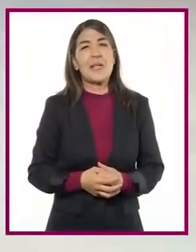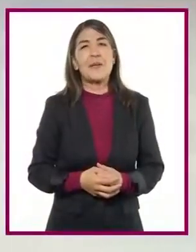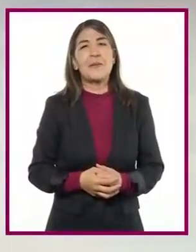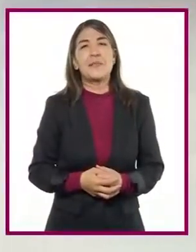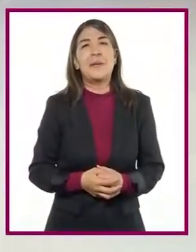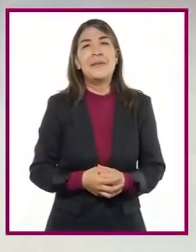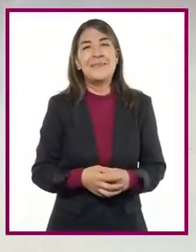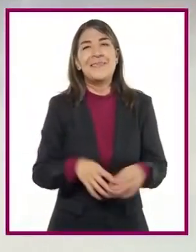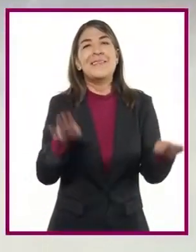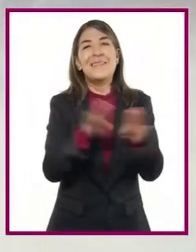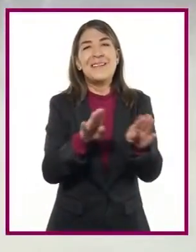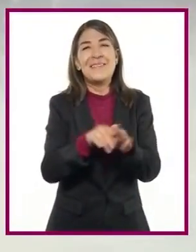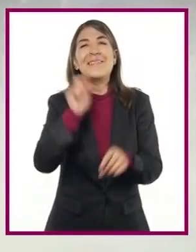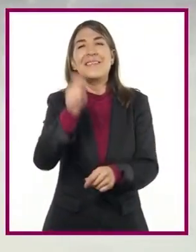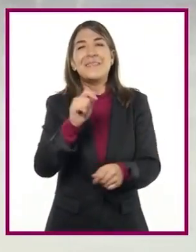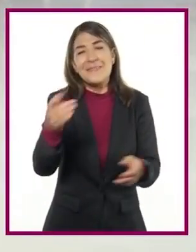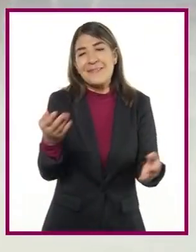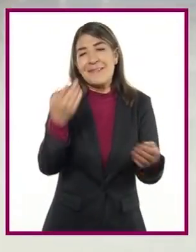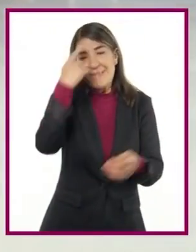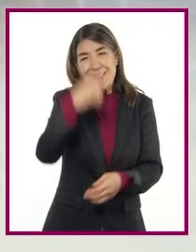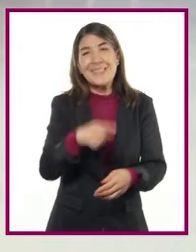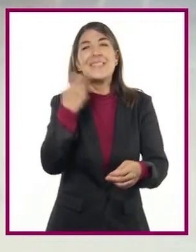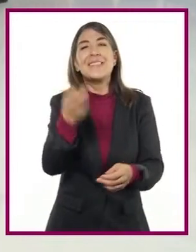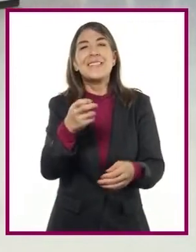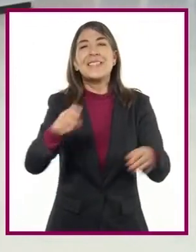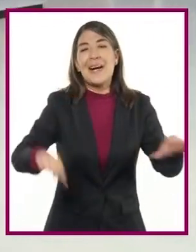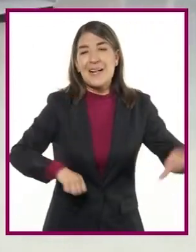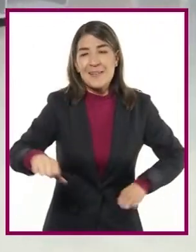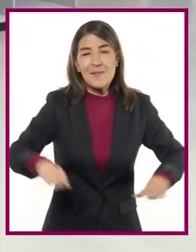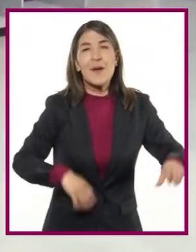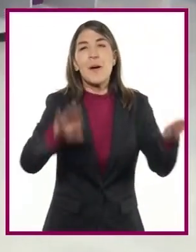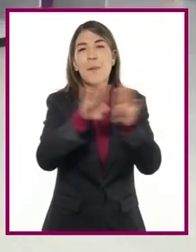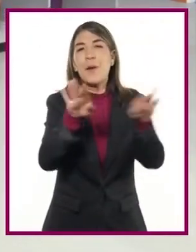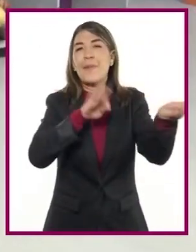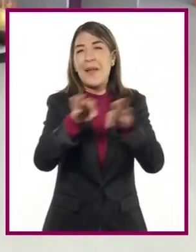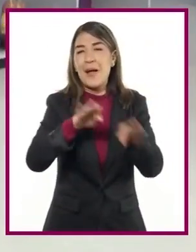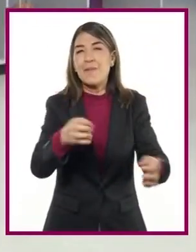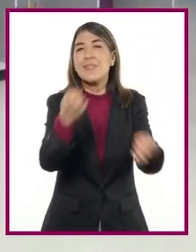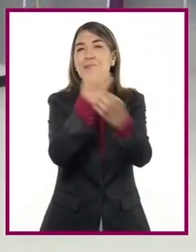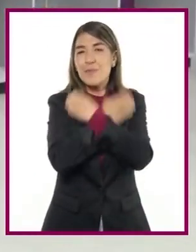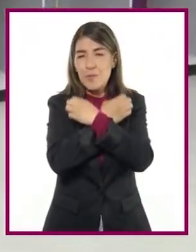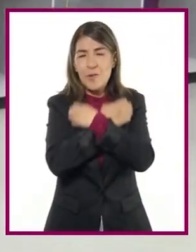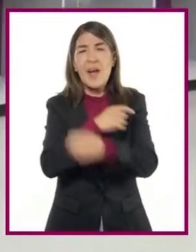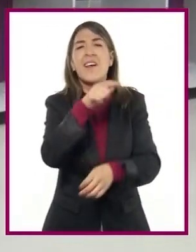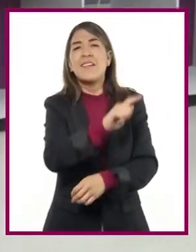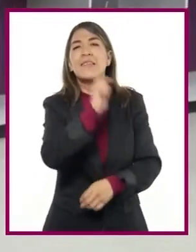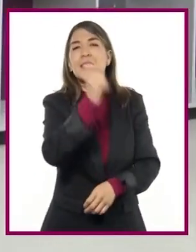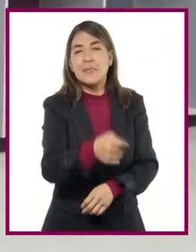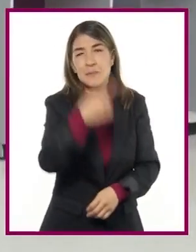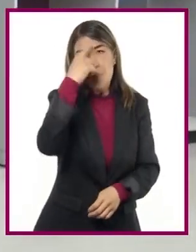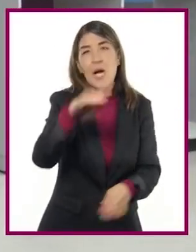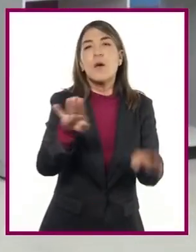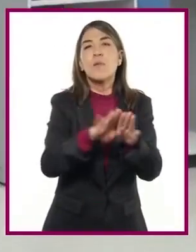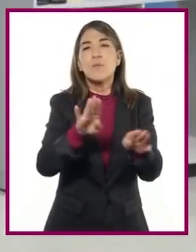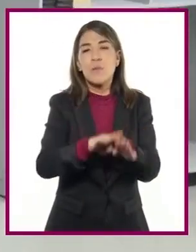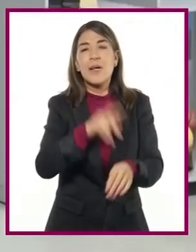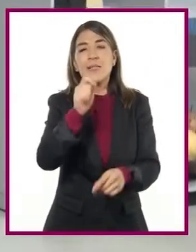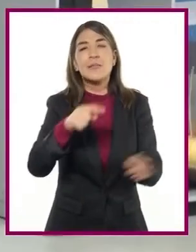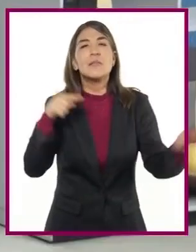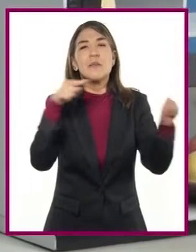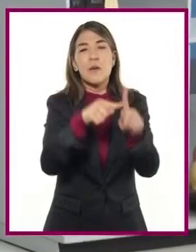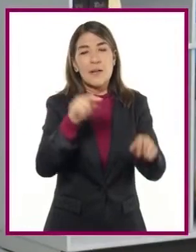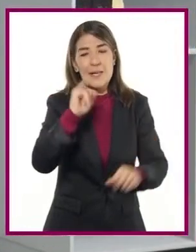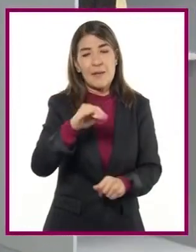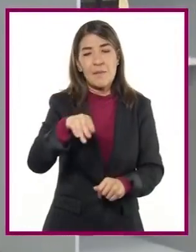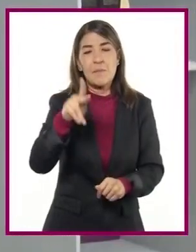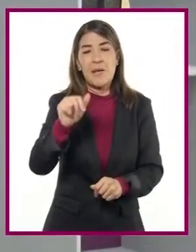nos habla de un elemento muy importante en el ejercicio de su labor educativa y se refiere al cumplimiento del principio de